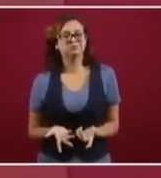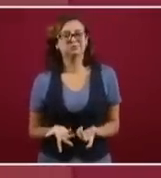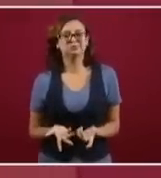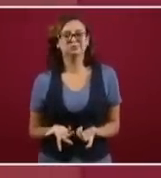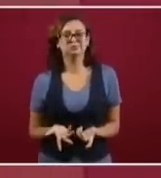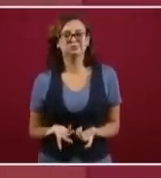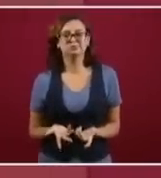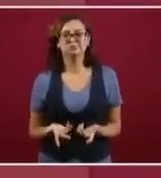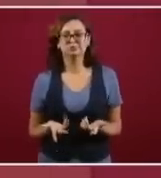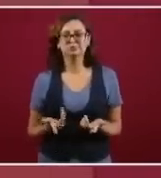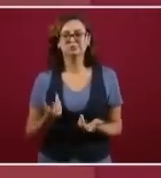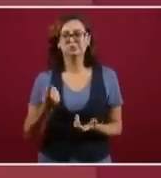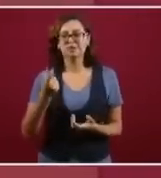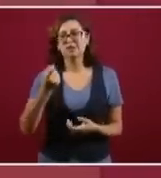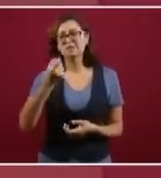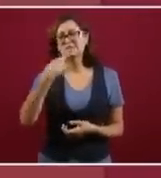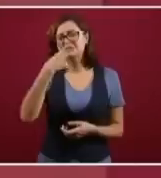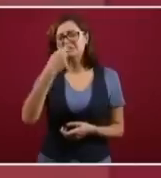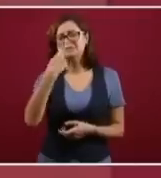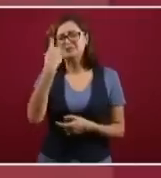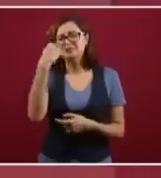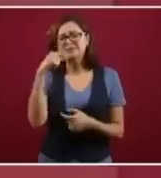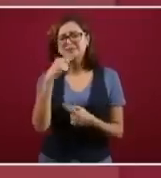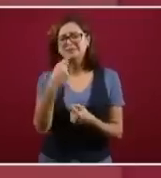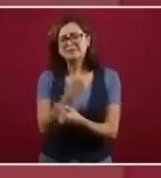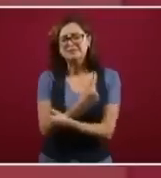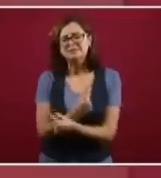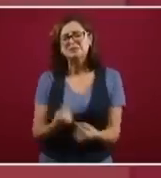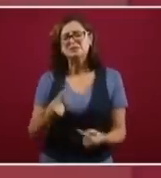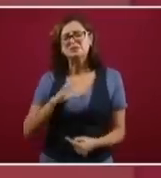la medicina para los niños de cáncer,